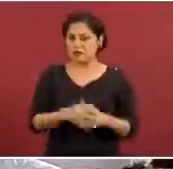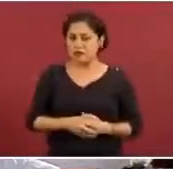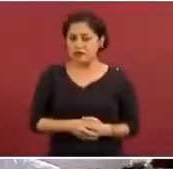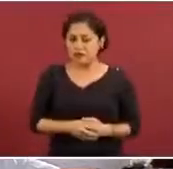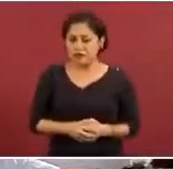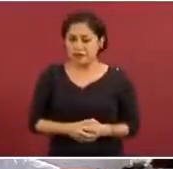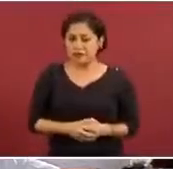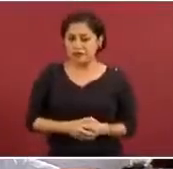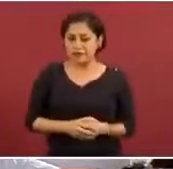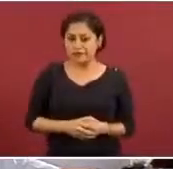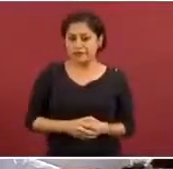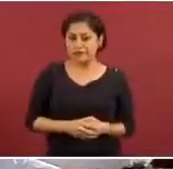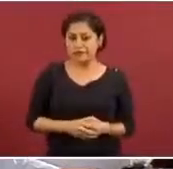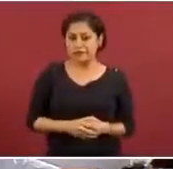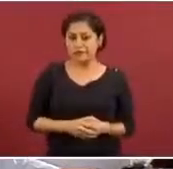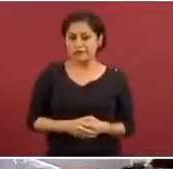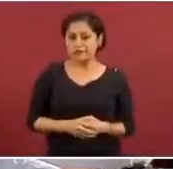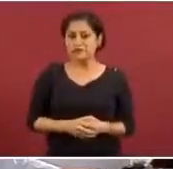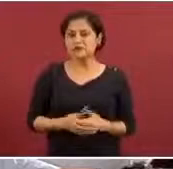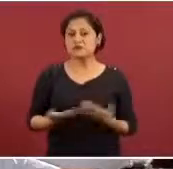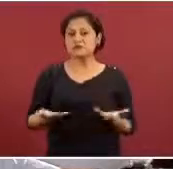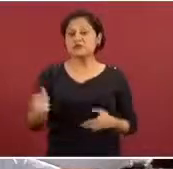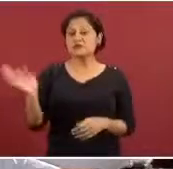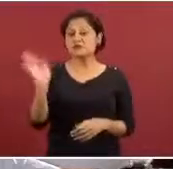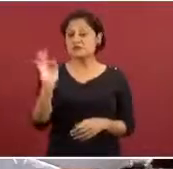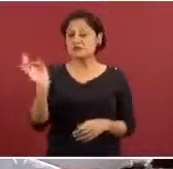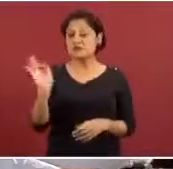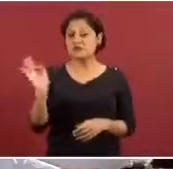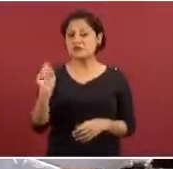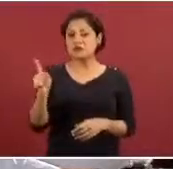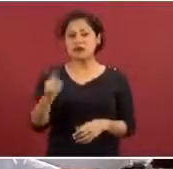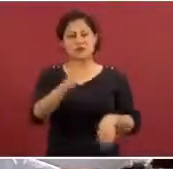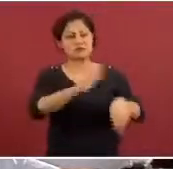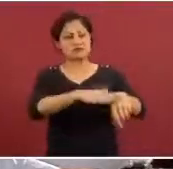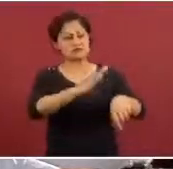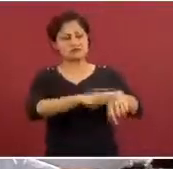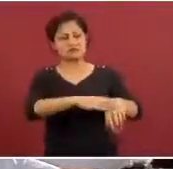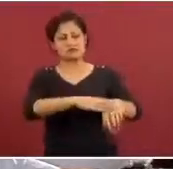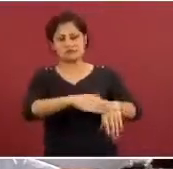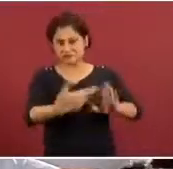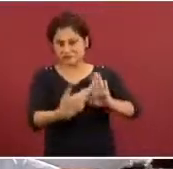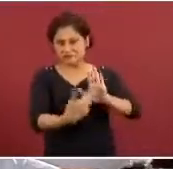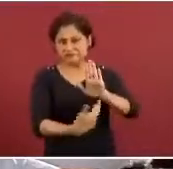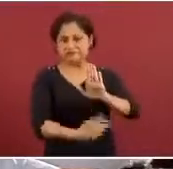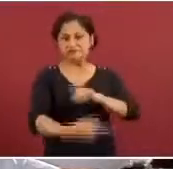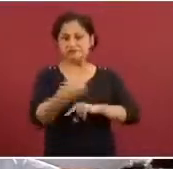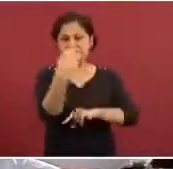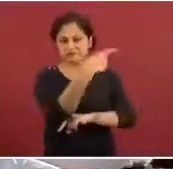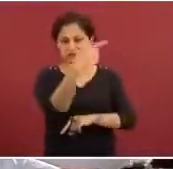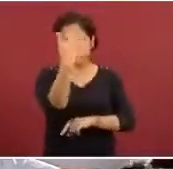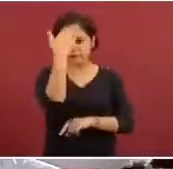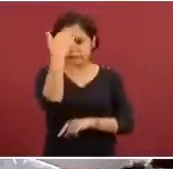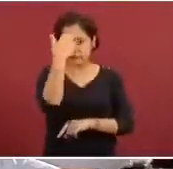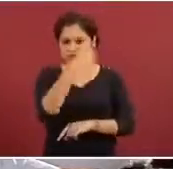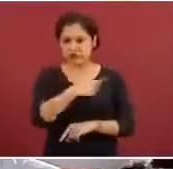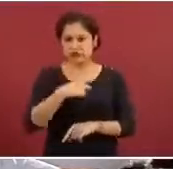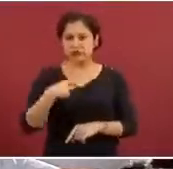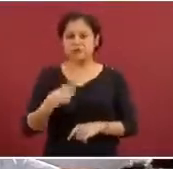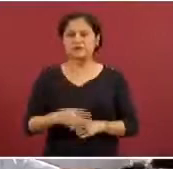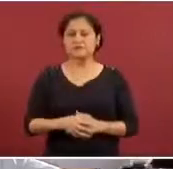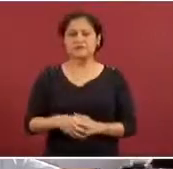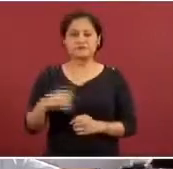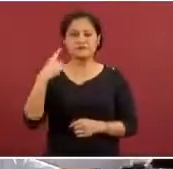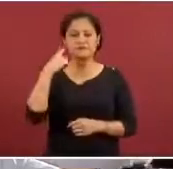darles un conocimiento ahí en el puente, vaya, o en las filas, porque pululan, están concentrados en